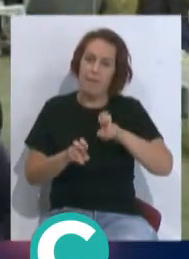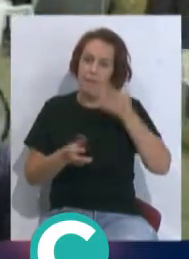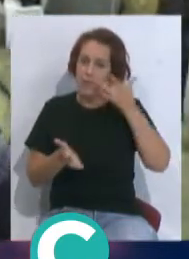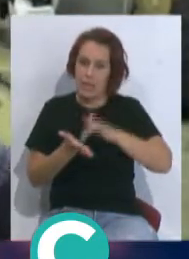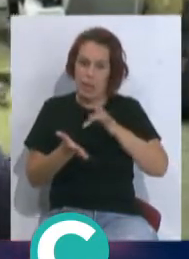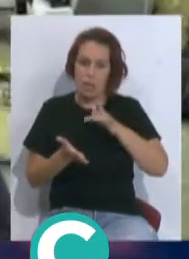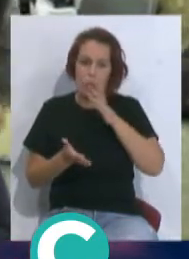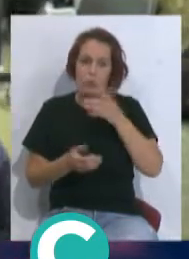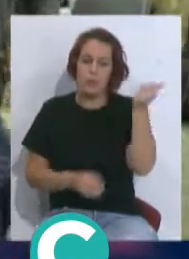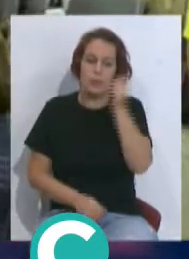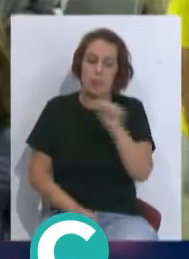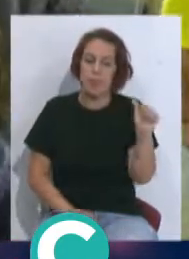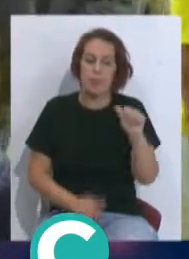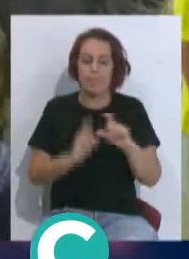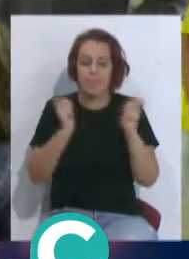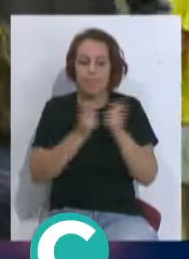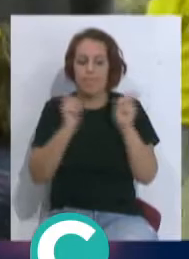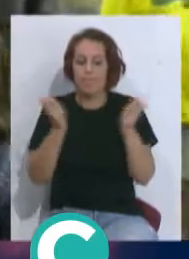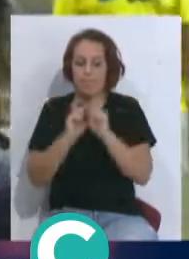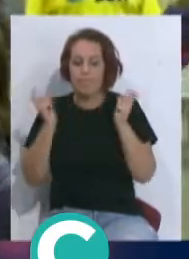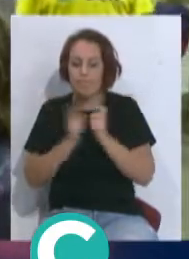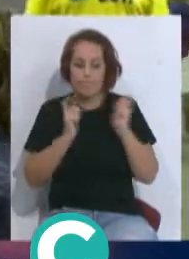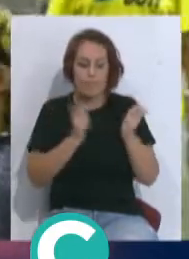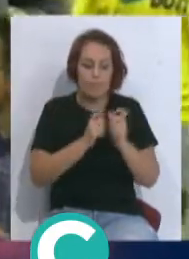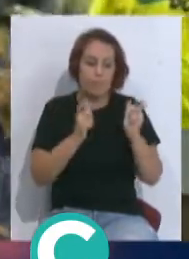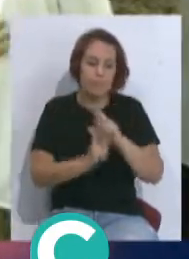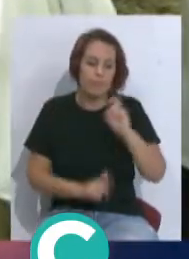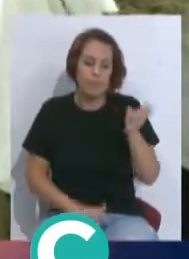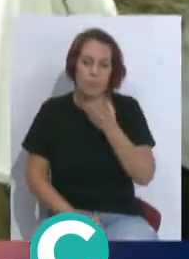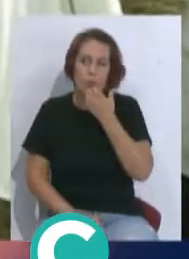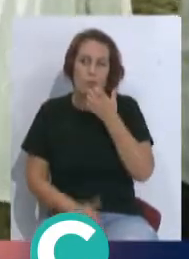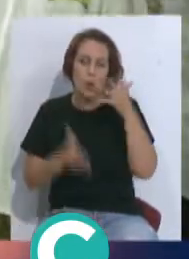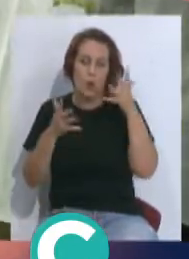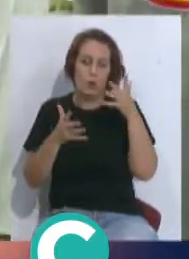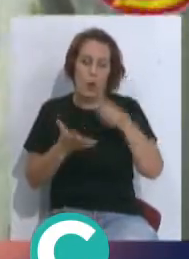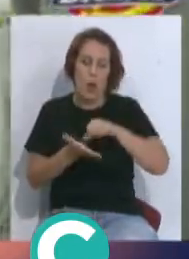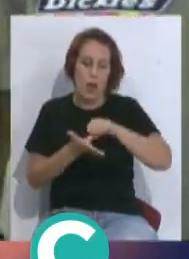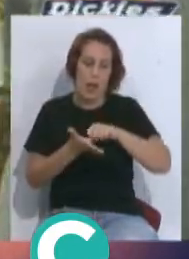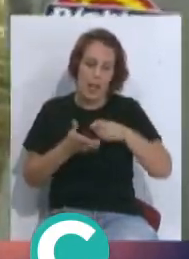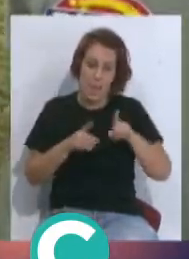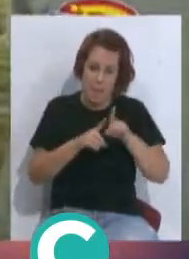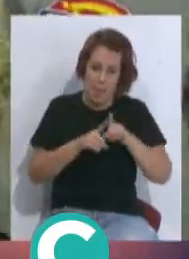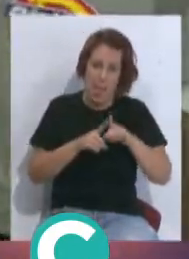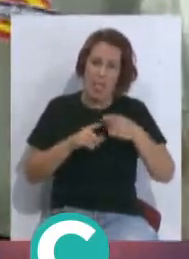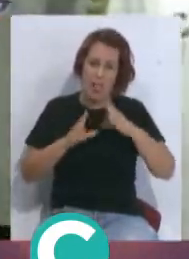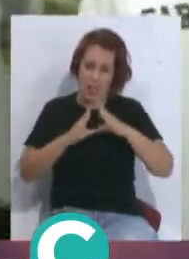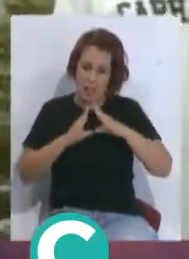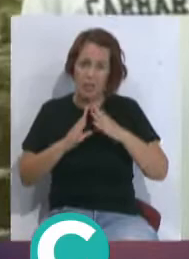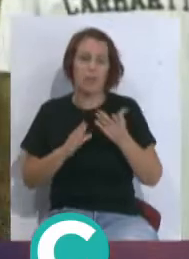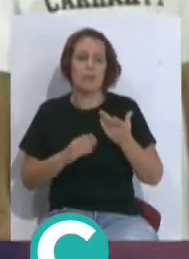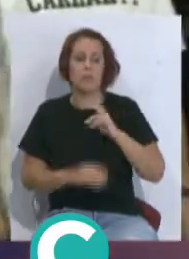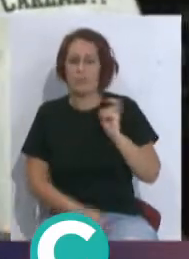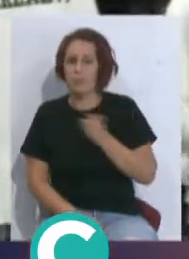y después de una semana celebrando encuentros, reuniones con diferentes colectivos, como el Consejo Local de Hermandades y Cofradías,